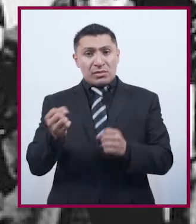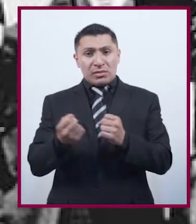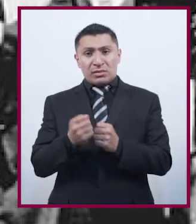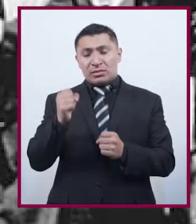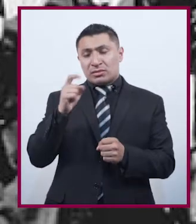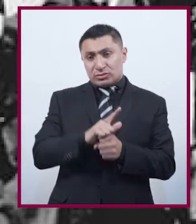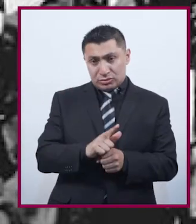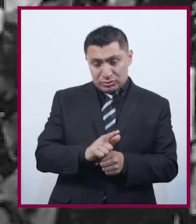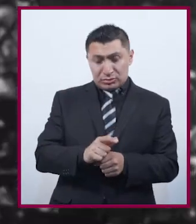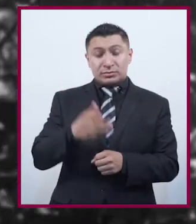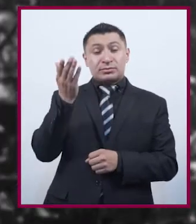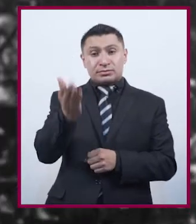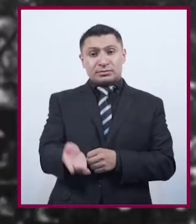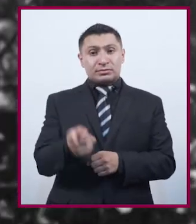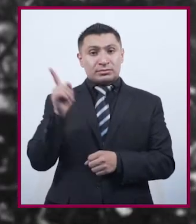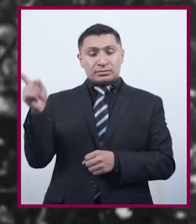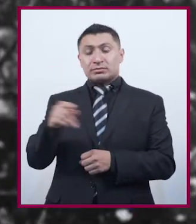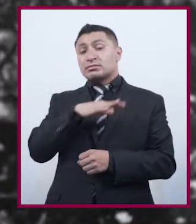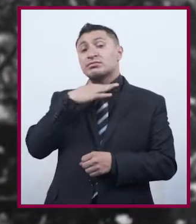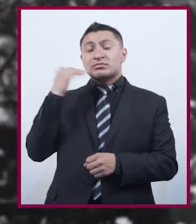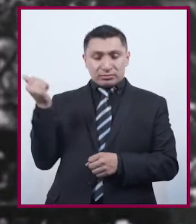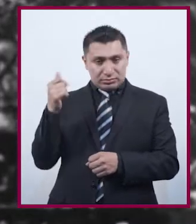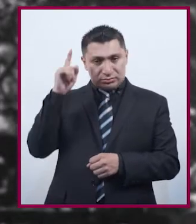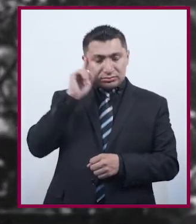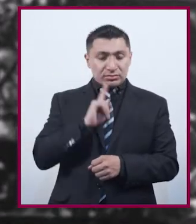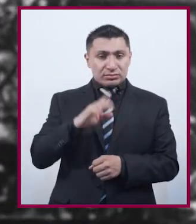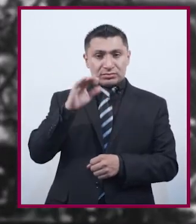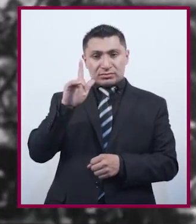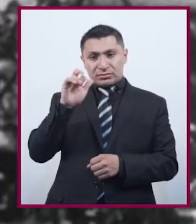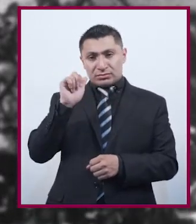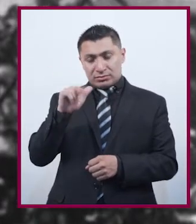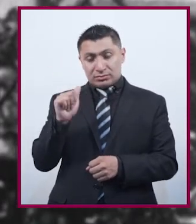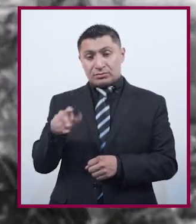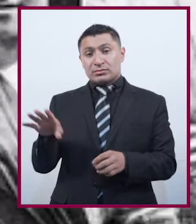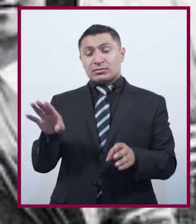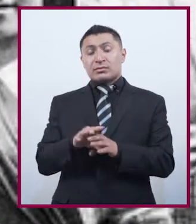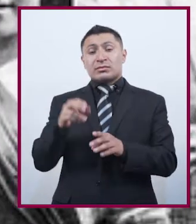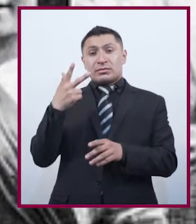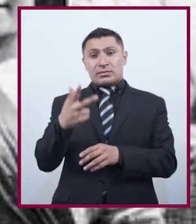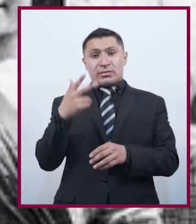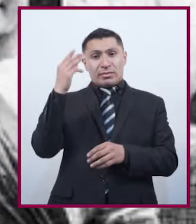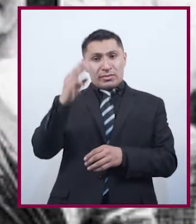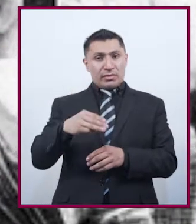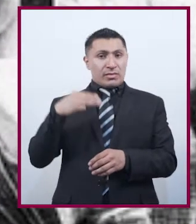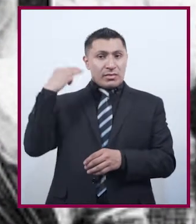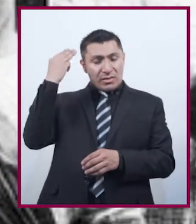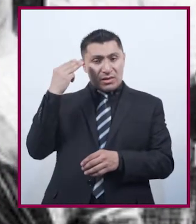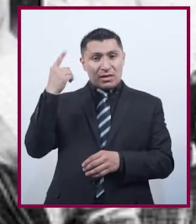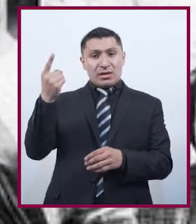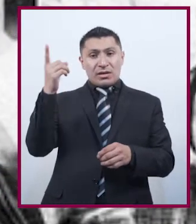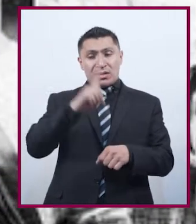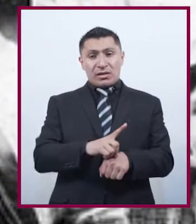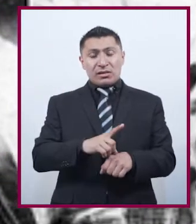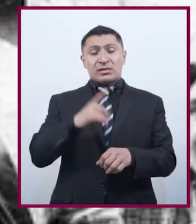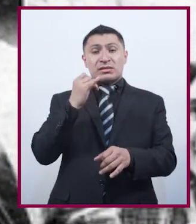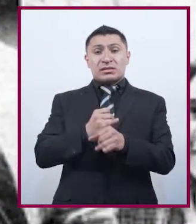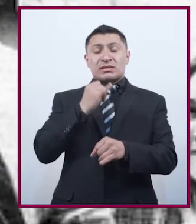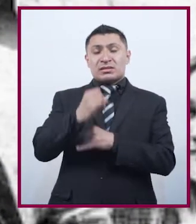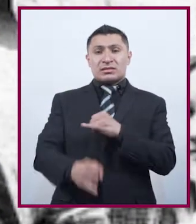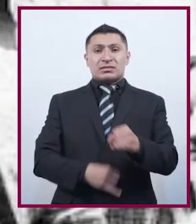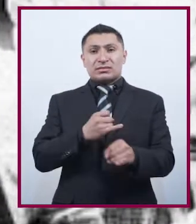de Mujeres Socialistas, en la que, a petición de la alemana Clara Zetkin, se proclama el 8 de marzo como el